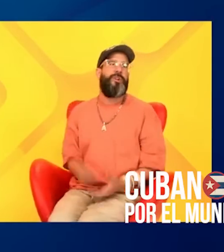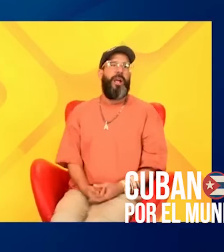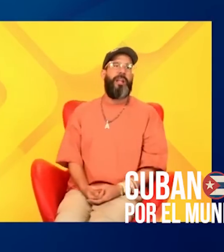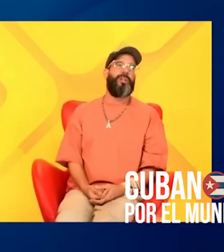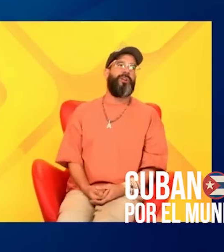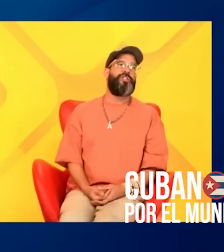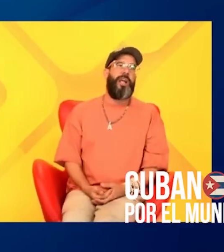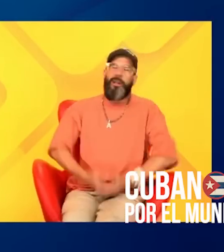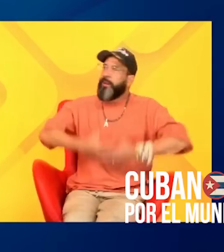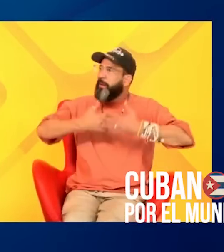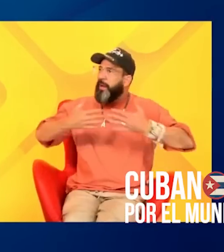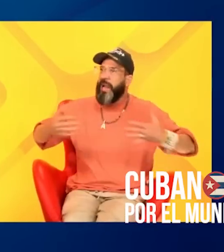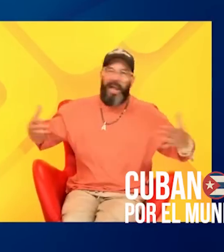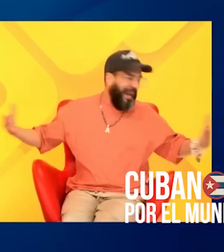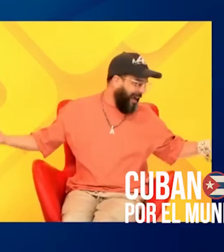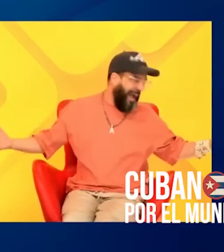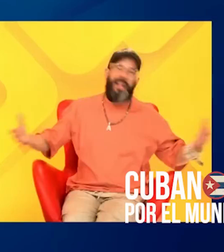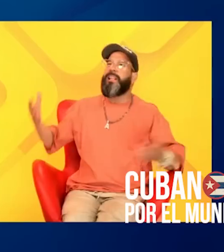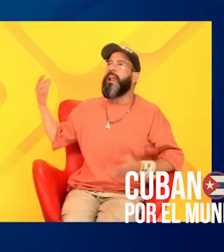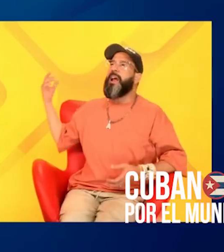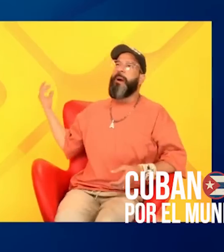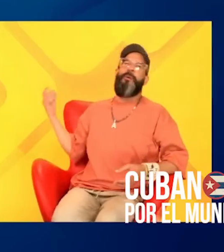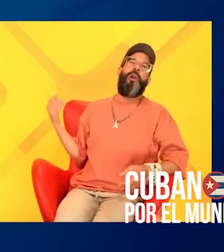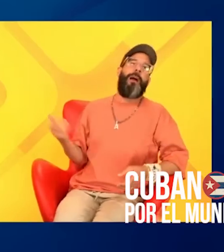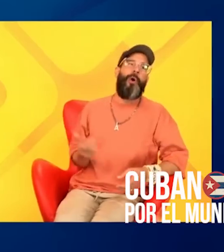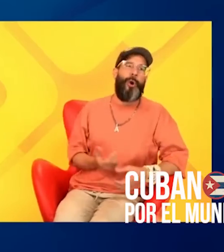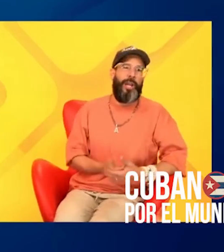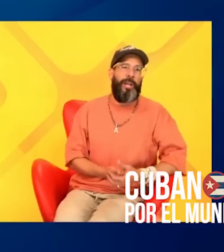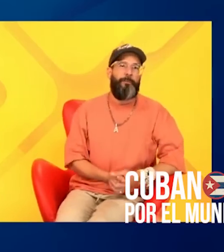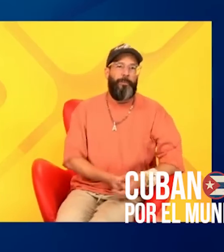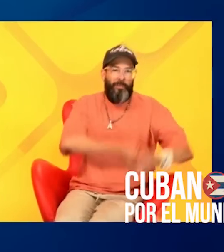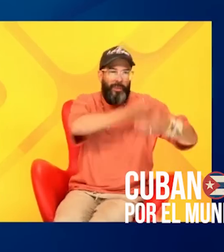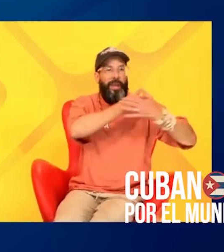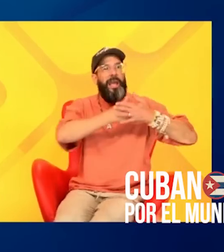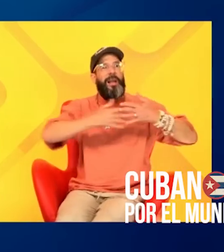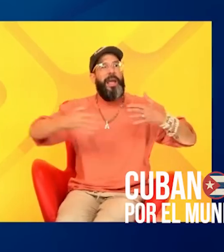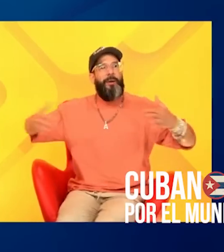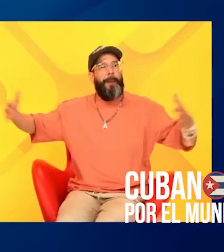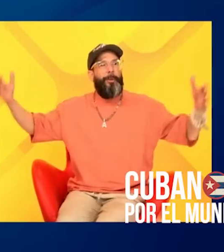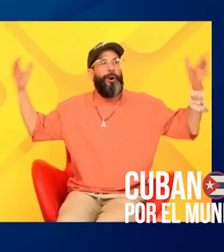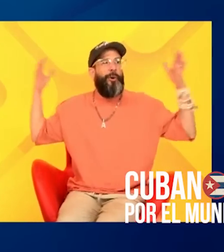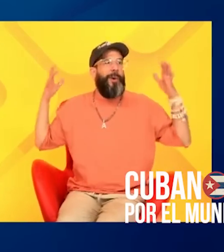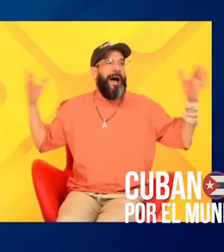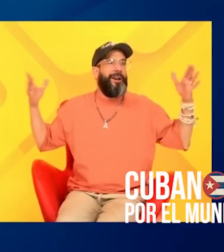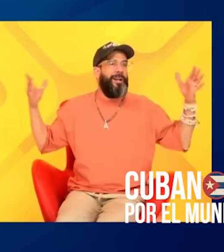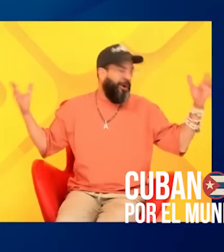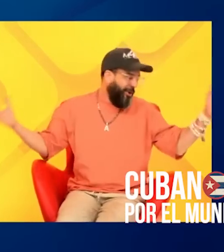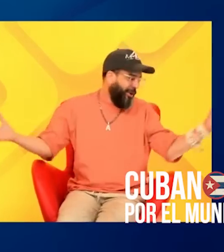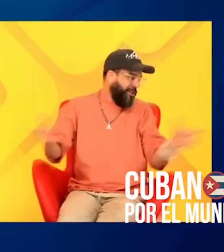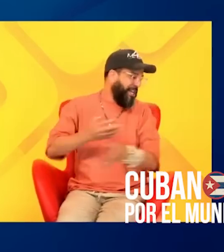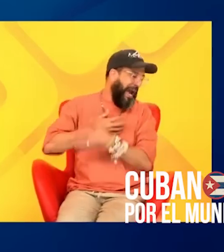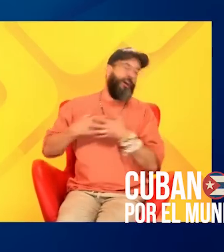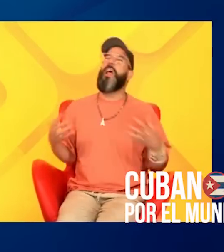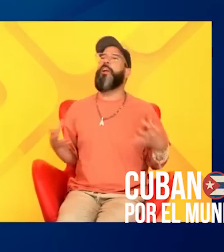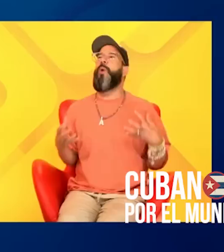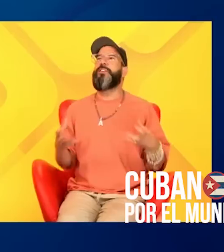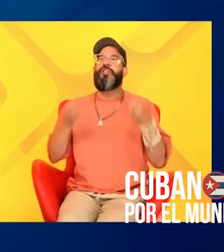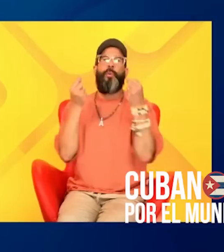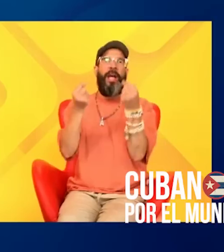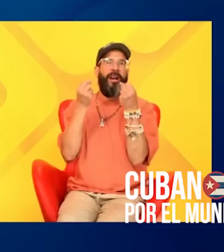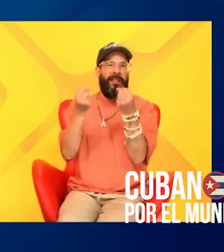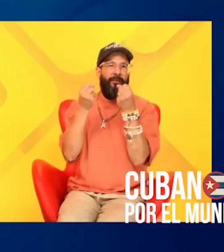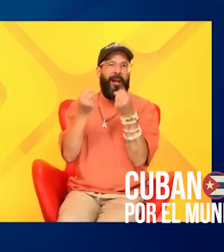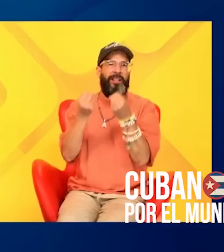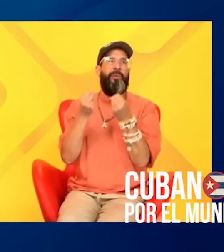tenemos entonces la gran... A este le llamamos la morgue, que es que va por los barrios ya con el